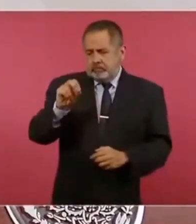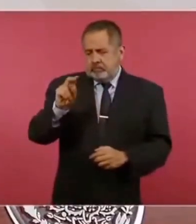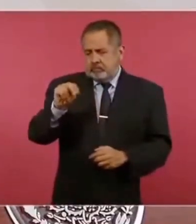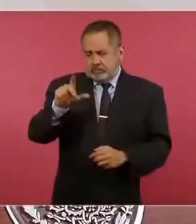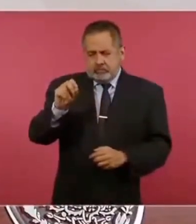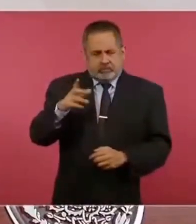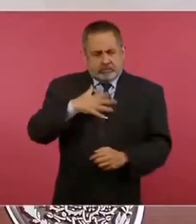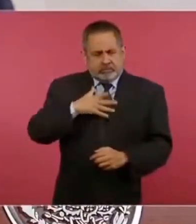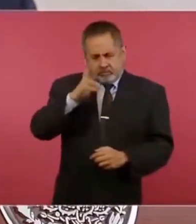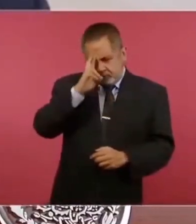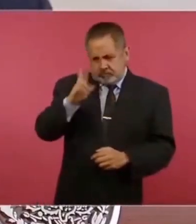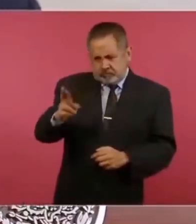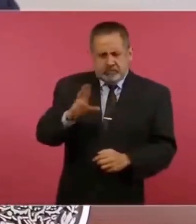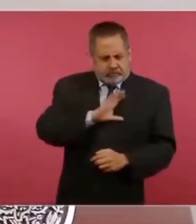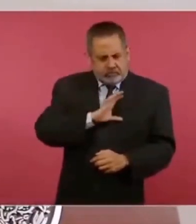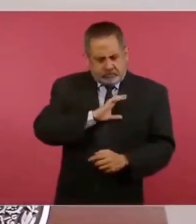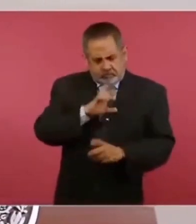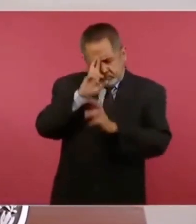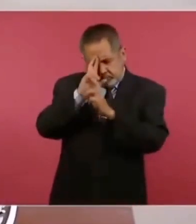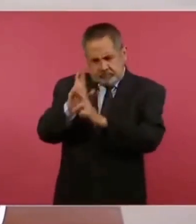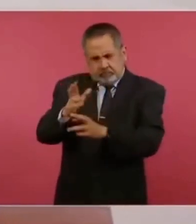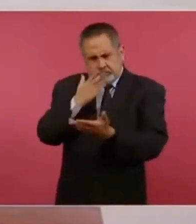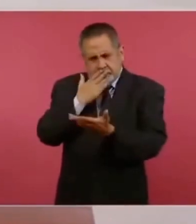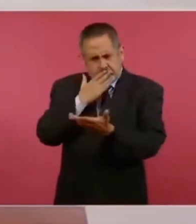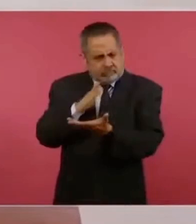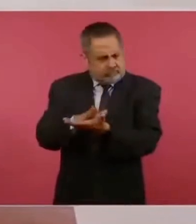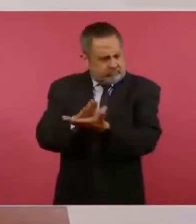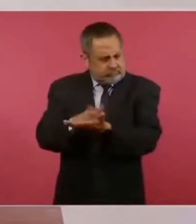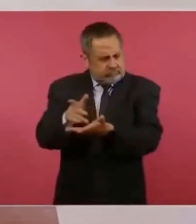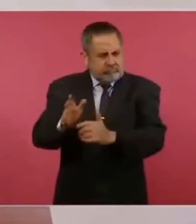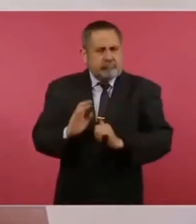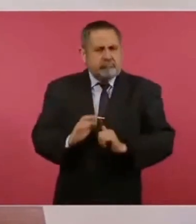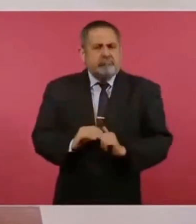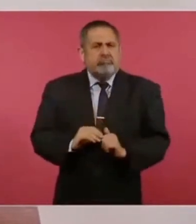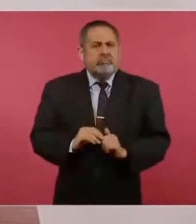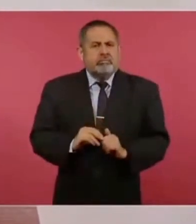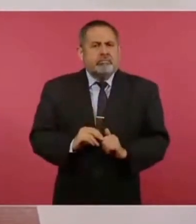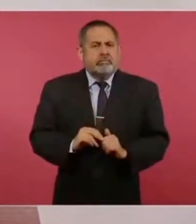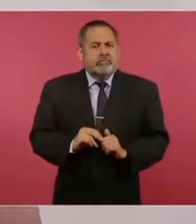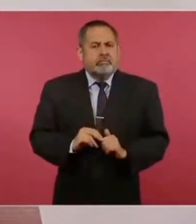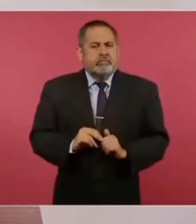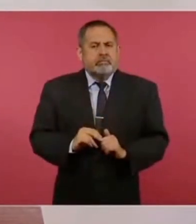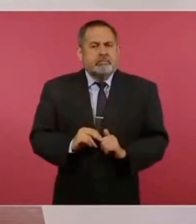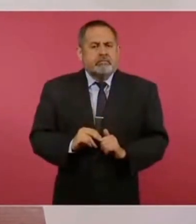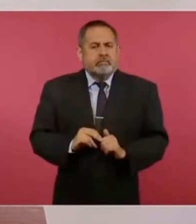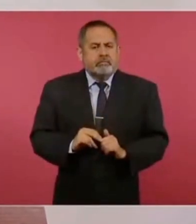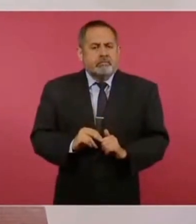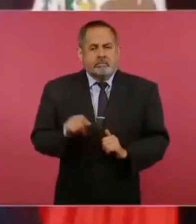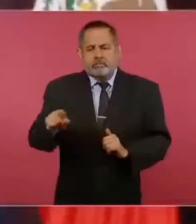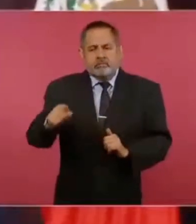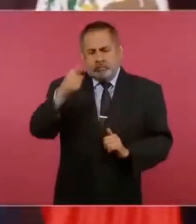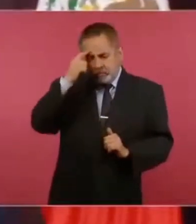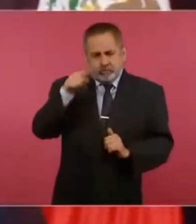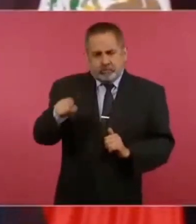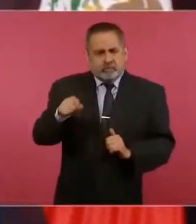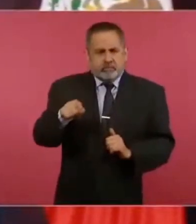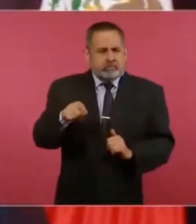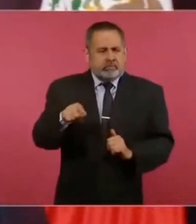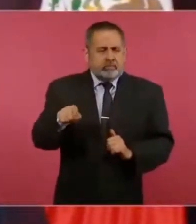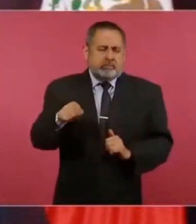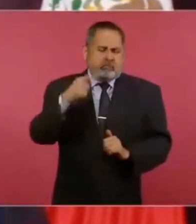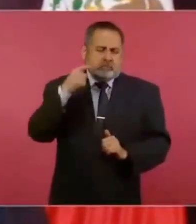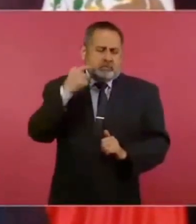lo respeto, lo estimo, y yo pienso que él ya no quiere que se trate este